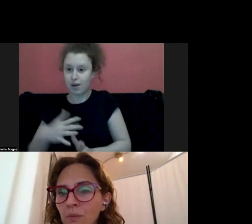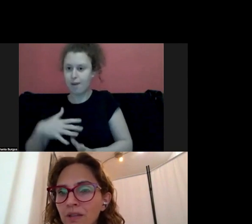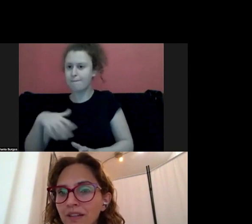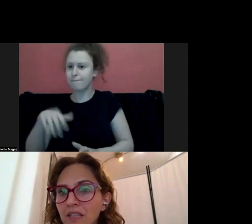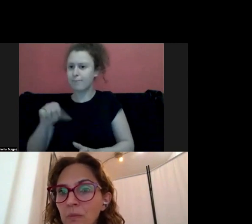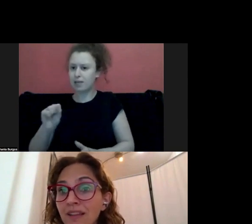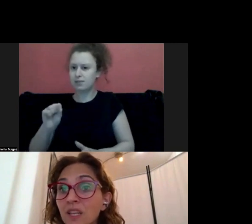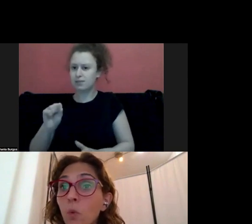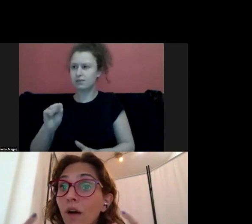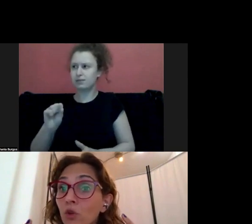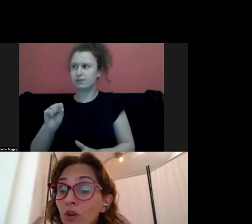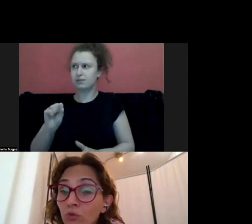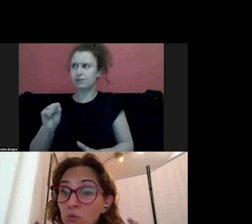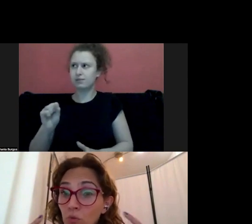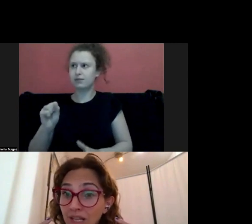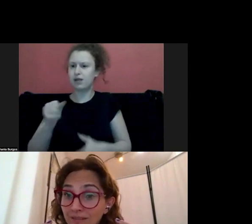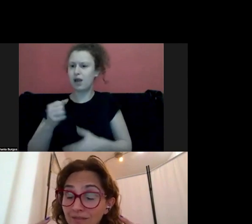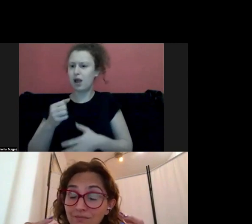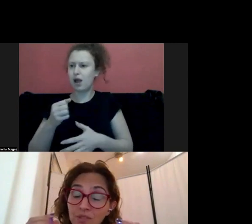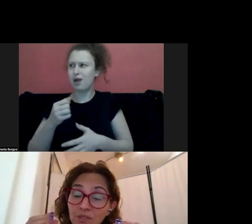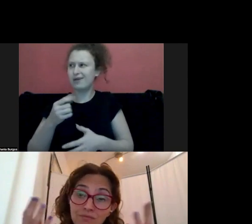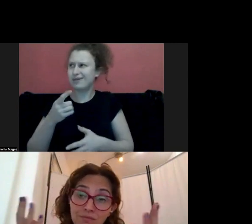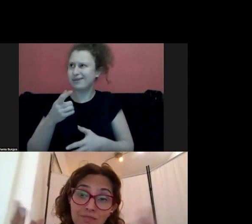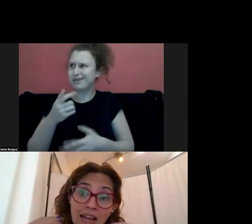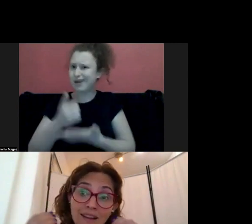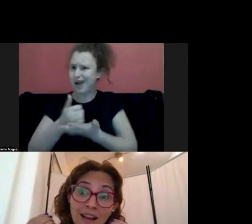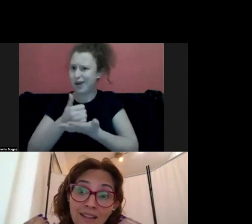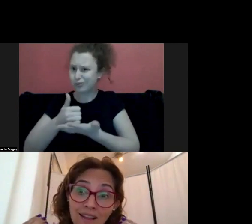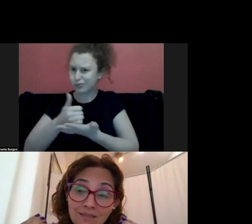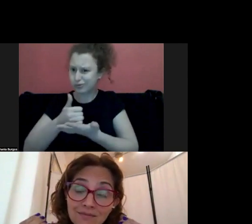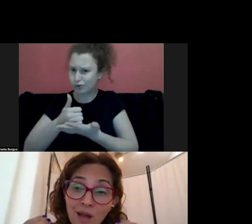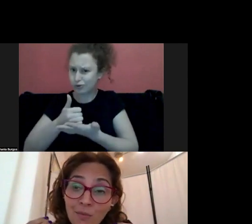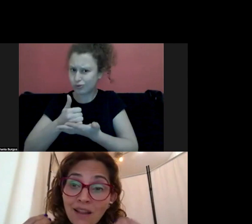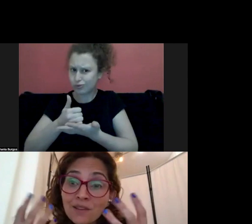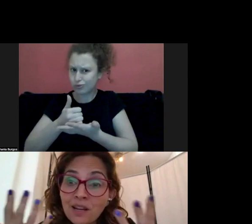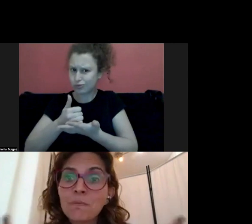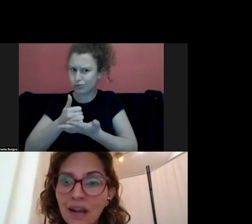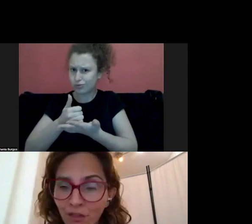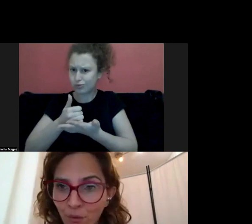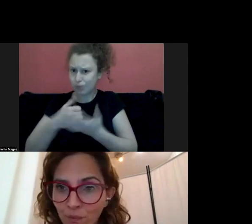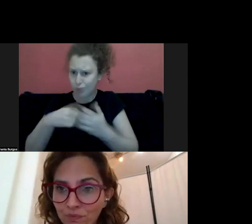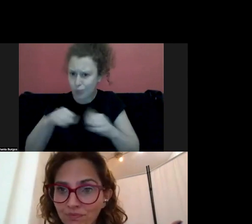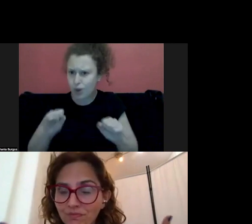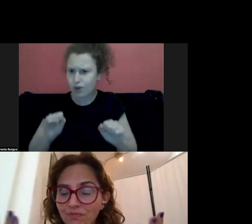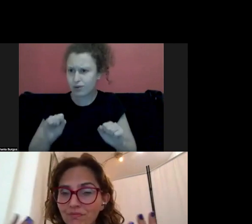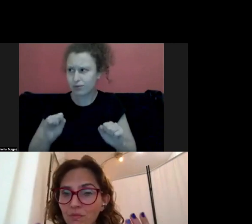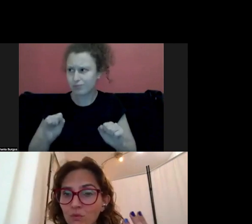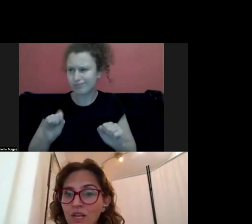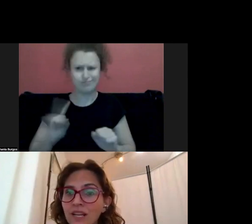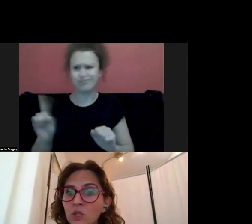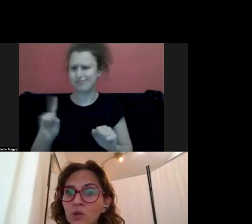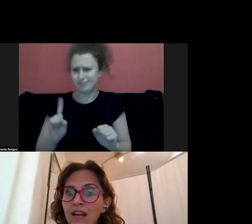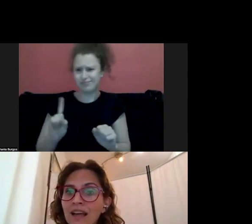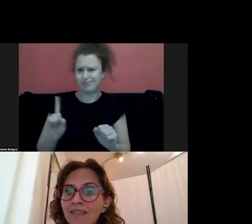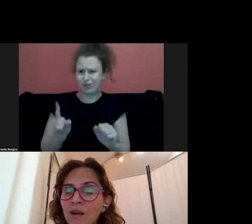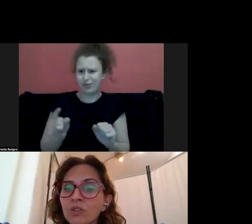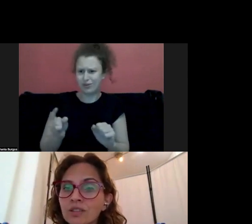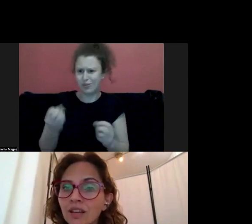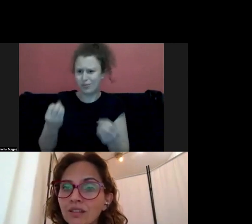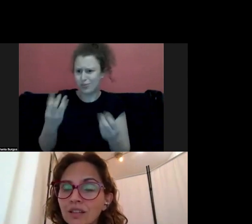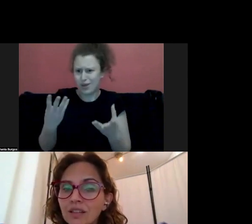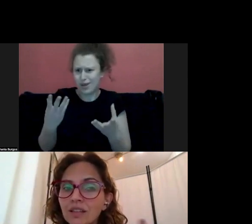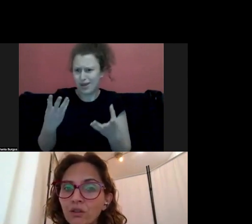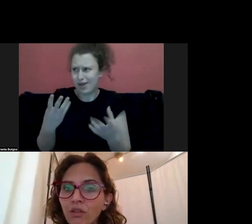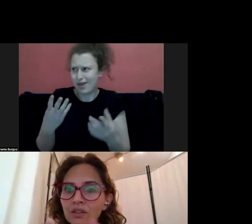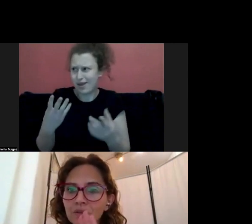es realmente determinante cuando el autismo en realidad ya viene desde el embarazo. Una criatura nace